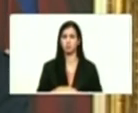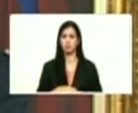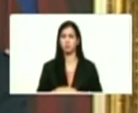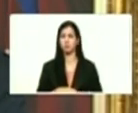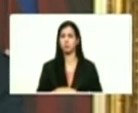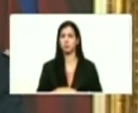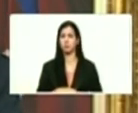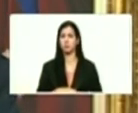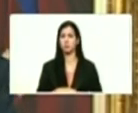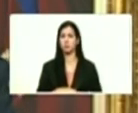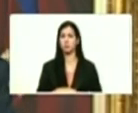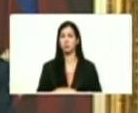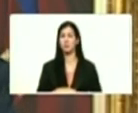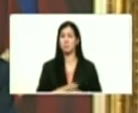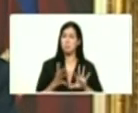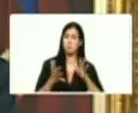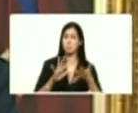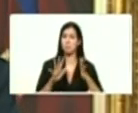a mal